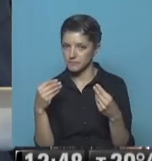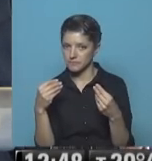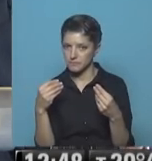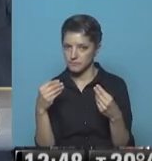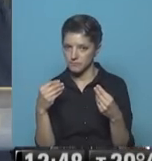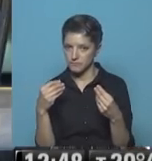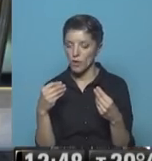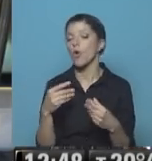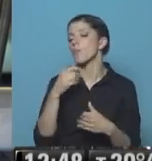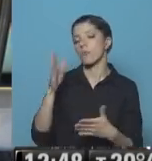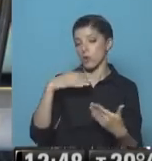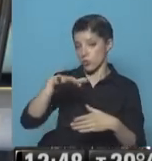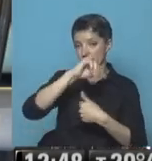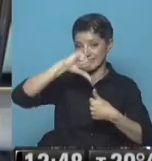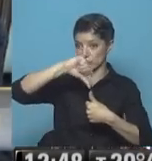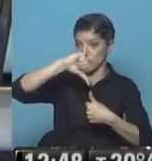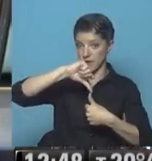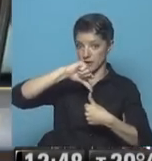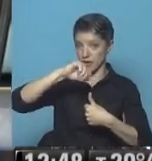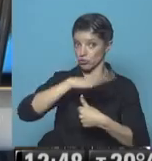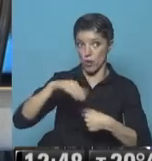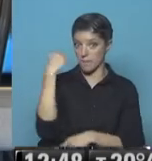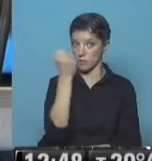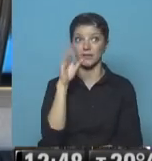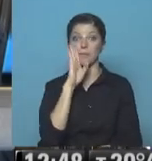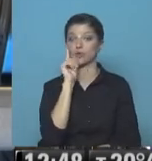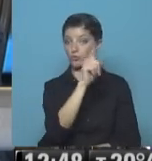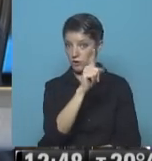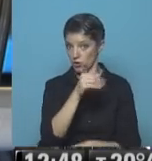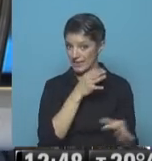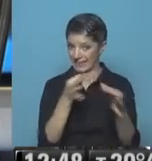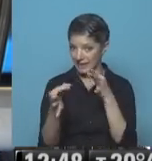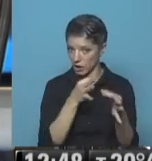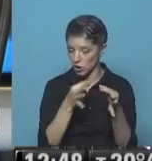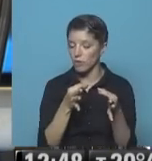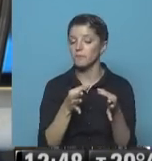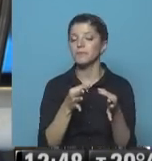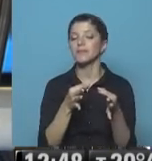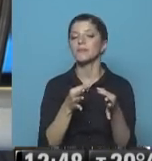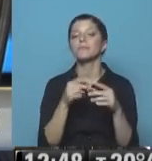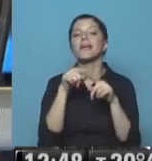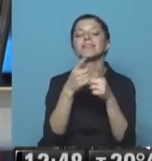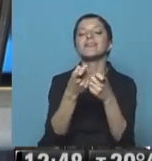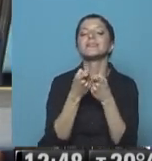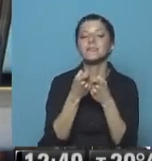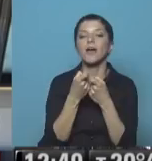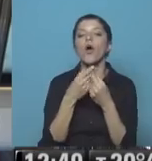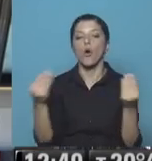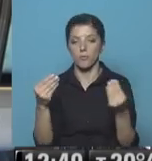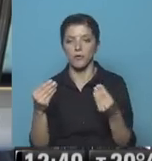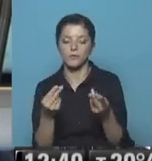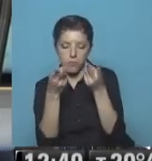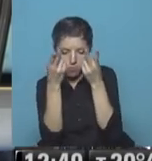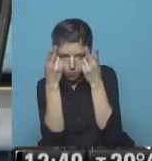en Centroamérica, un lugar importantísimo para Estados Unidos, un lugar estratégico importantísimo, se necesita, por supuesto, obediencia y